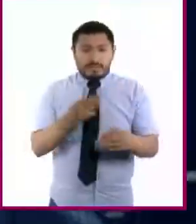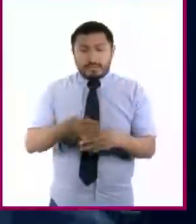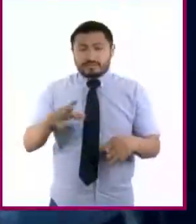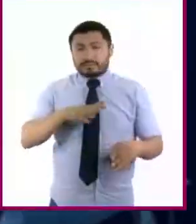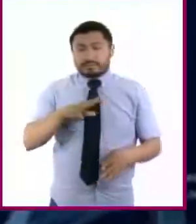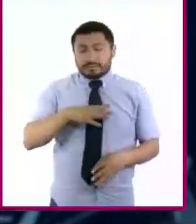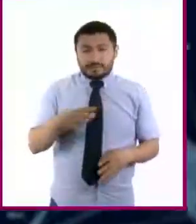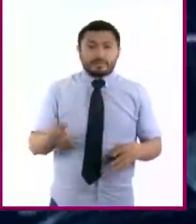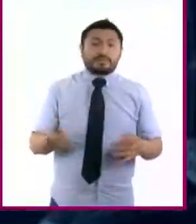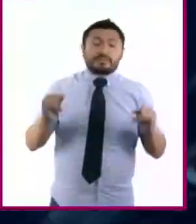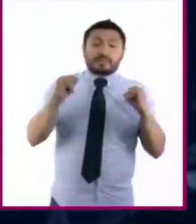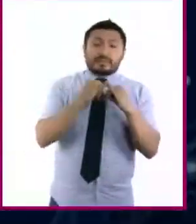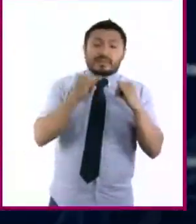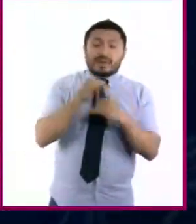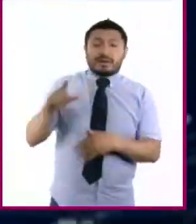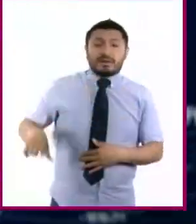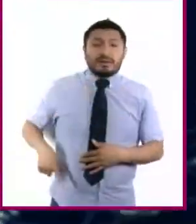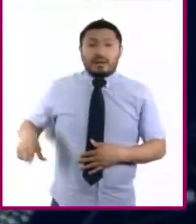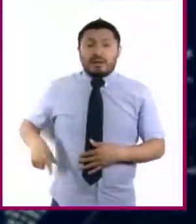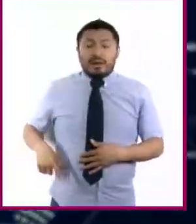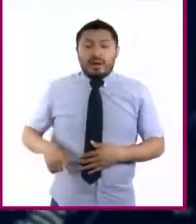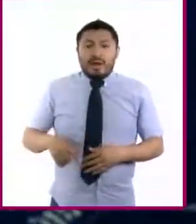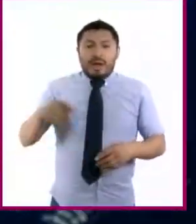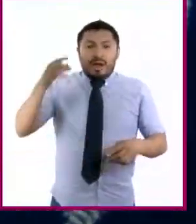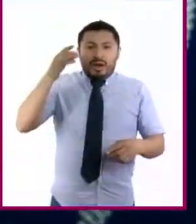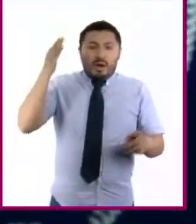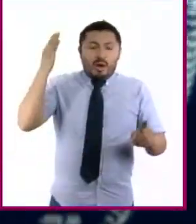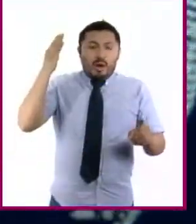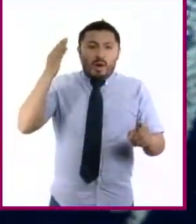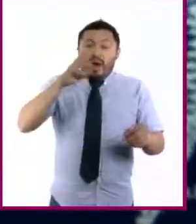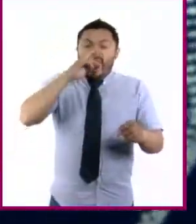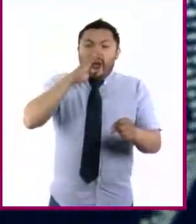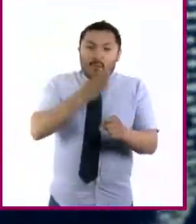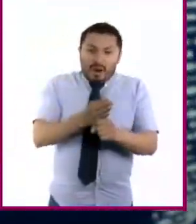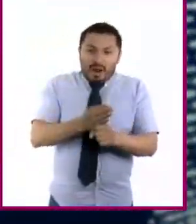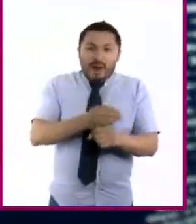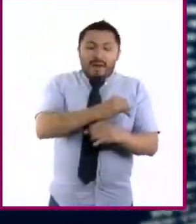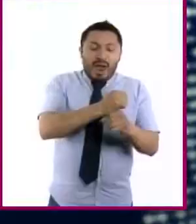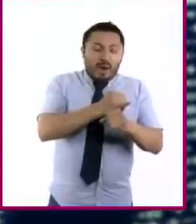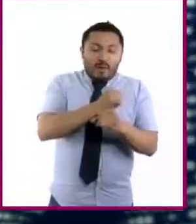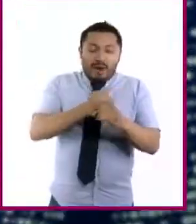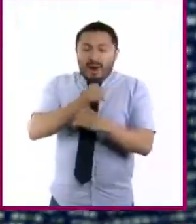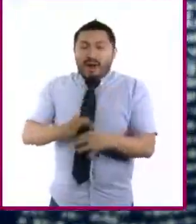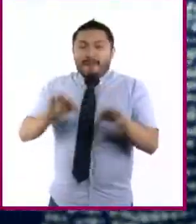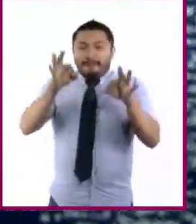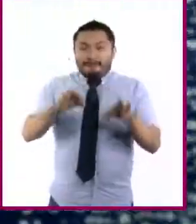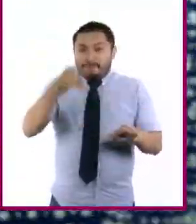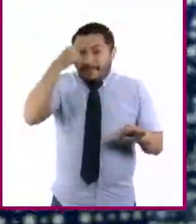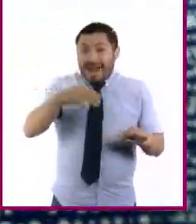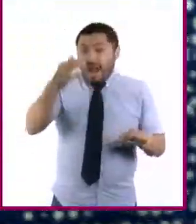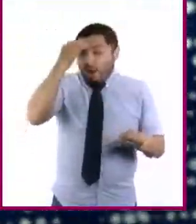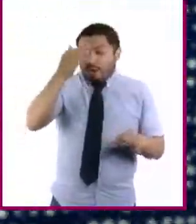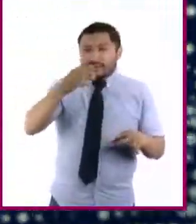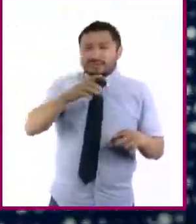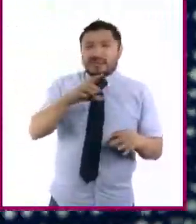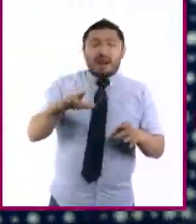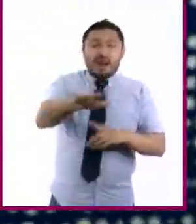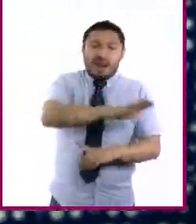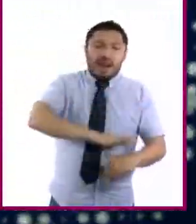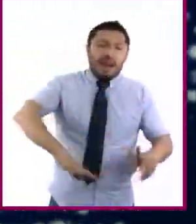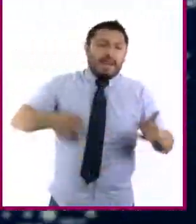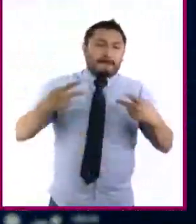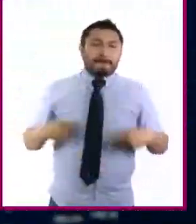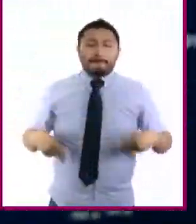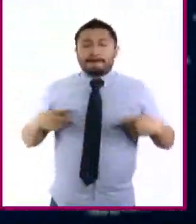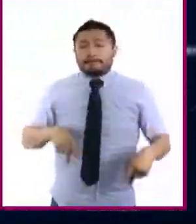organismos gubernamentales dedicados a elaborar estadísticas oficiales para conocer la demografía del país